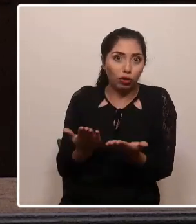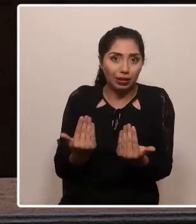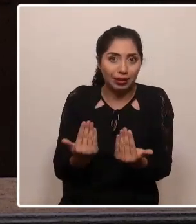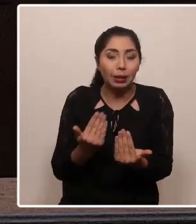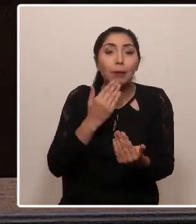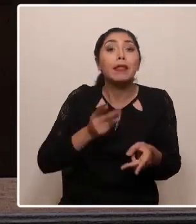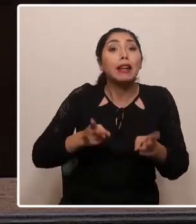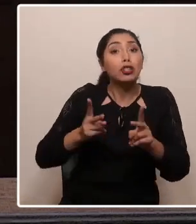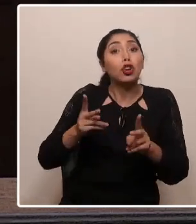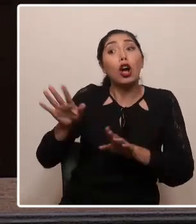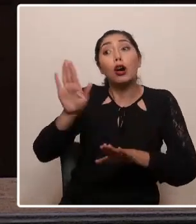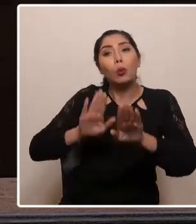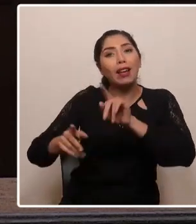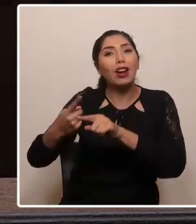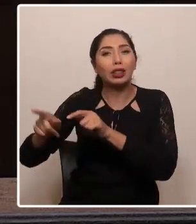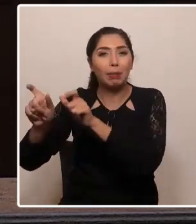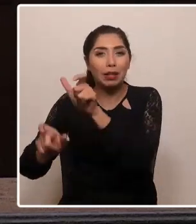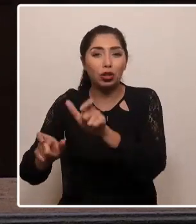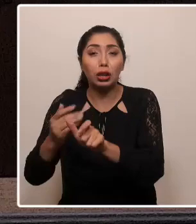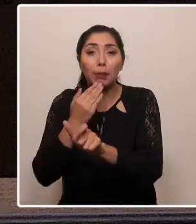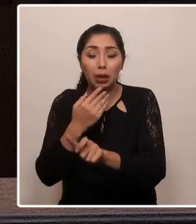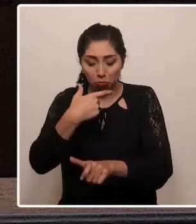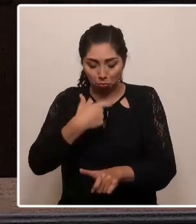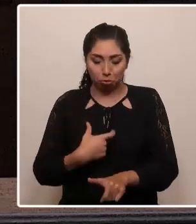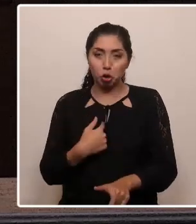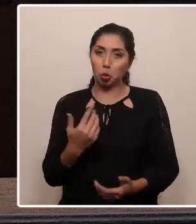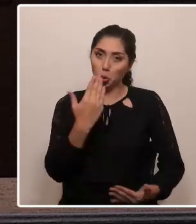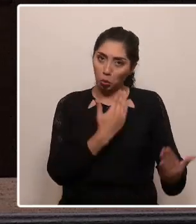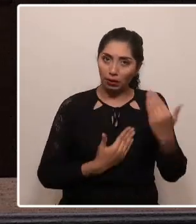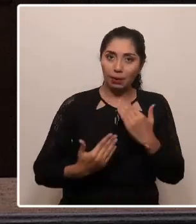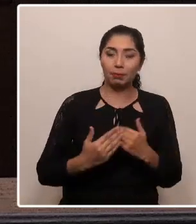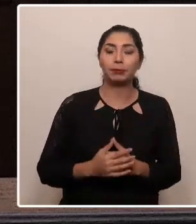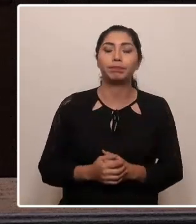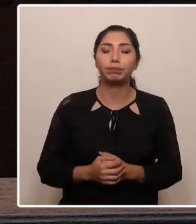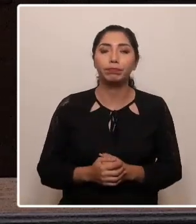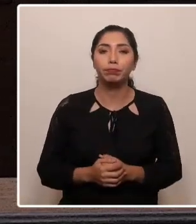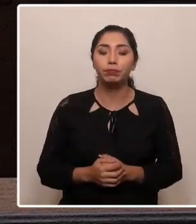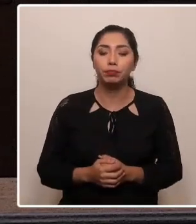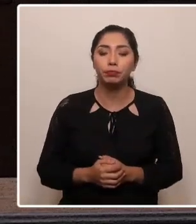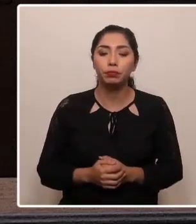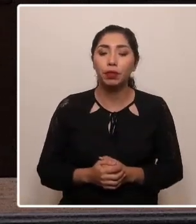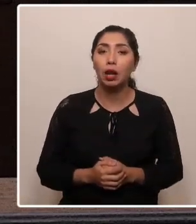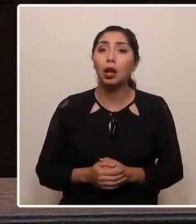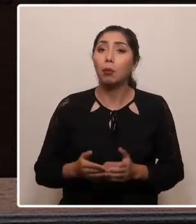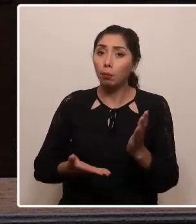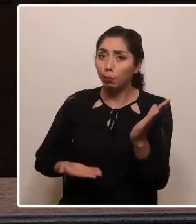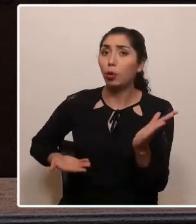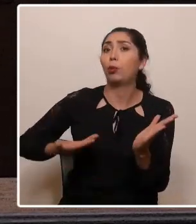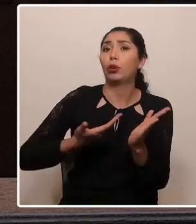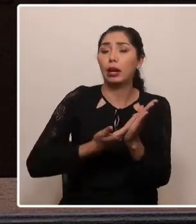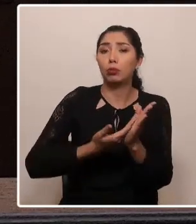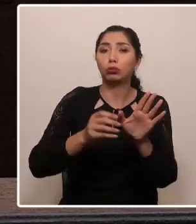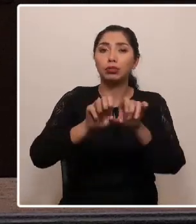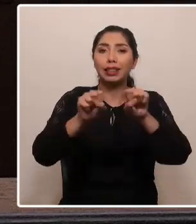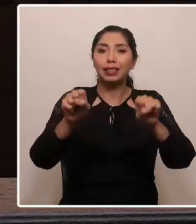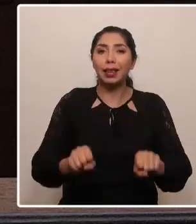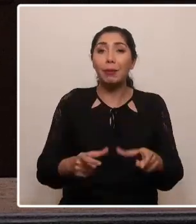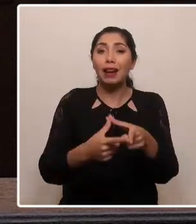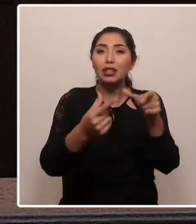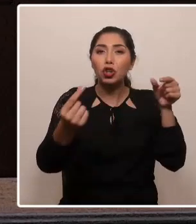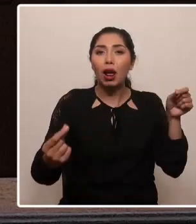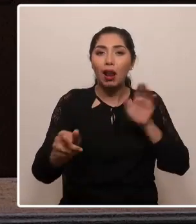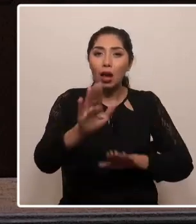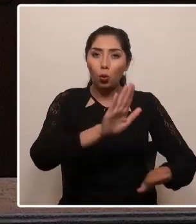y a cuidarse. En el derecho que construimos transversalmente, proponemos la construcción de un sistema nacional de